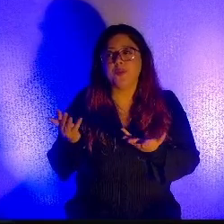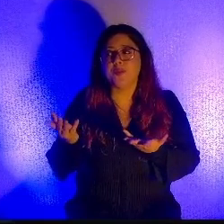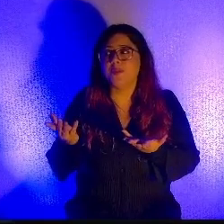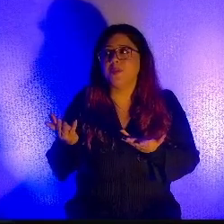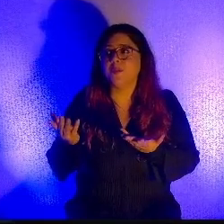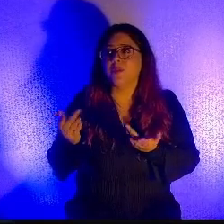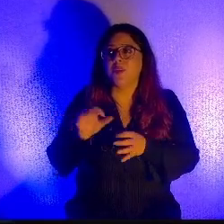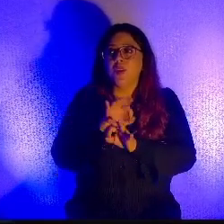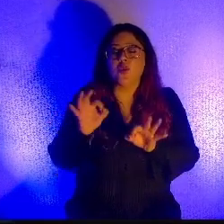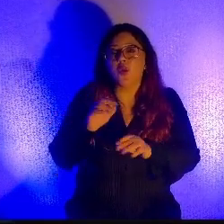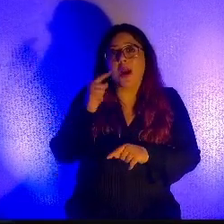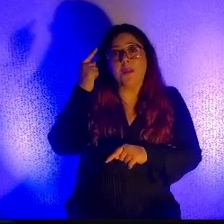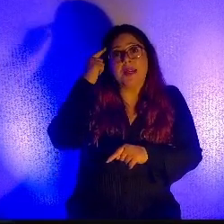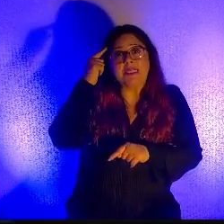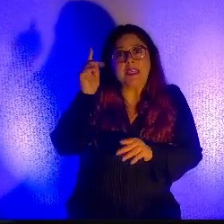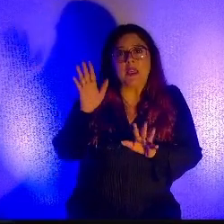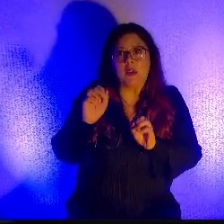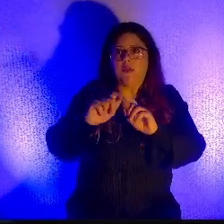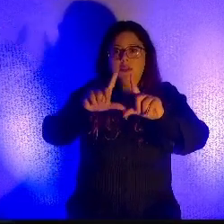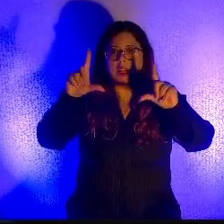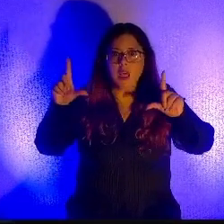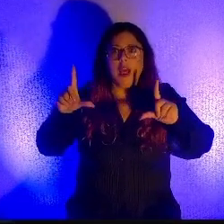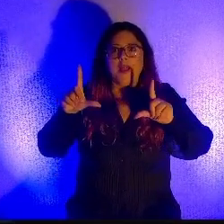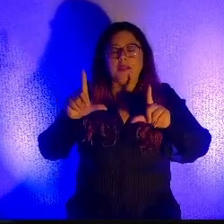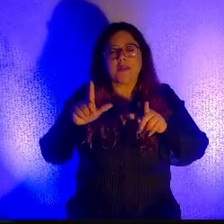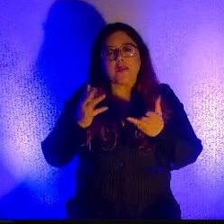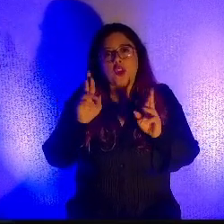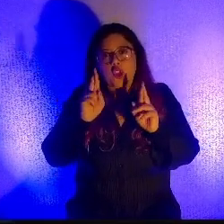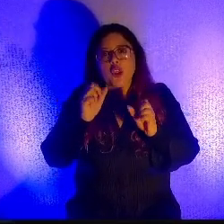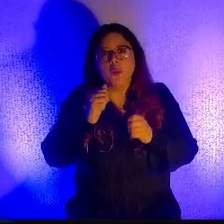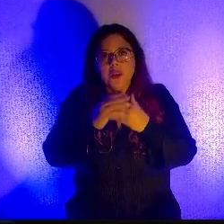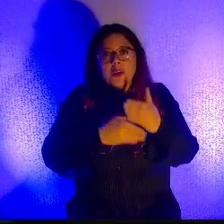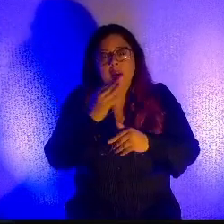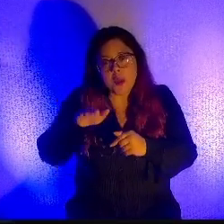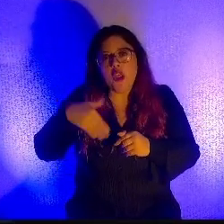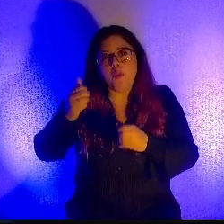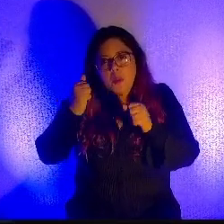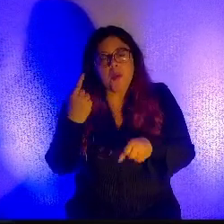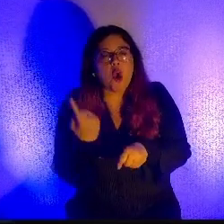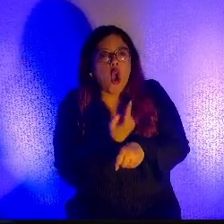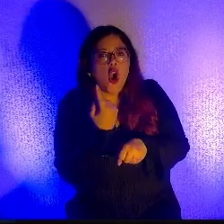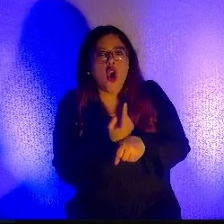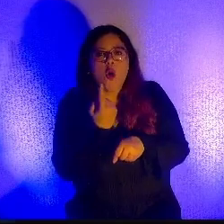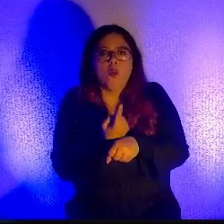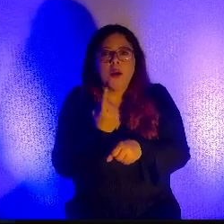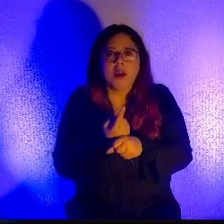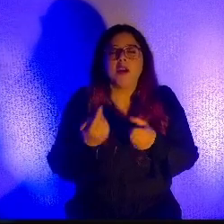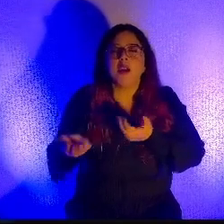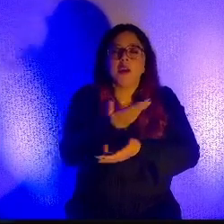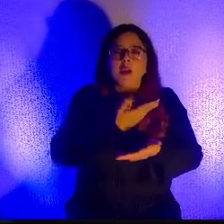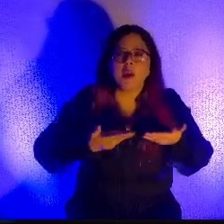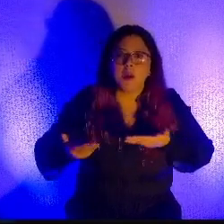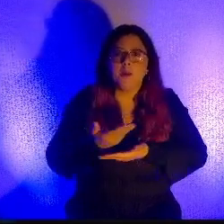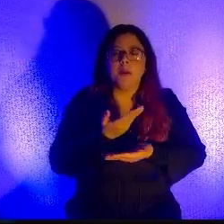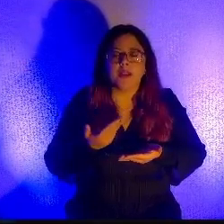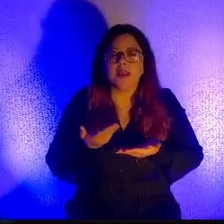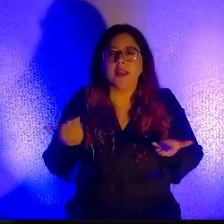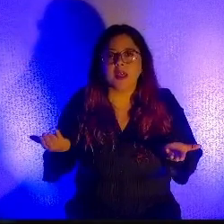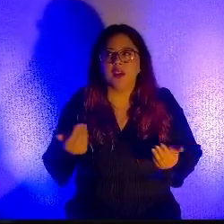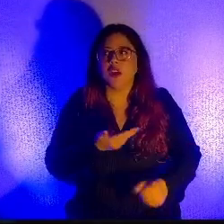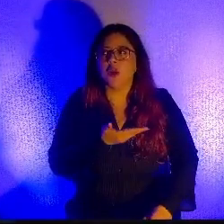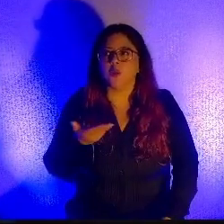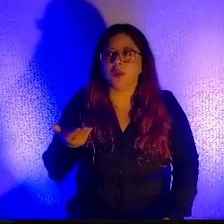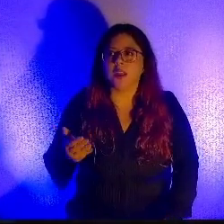grande pero espero que funcione pero después podemos hablar más fuera del escenario también y puedo compartir un poco más estoy preocupado con el